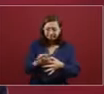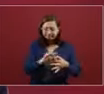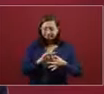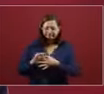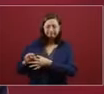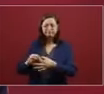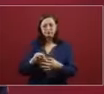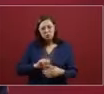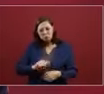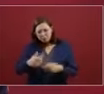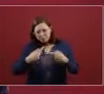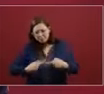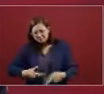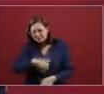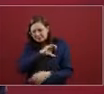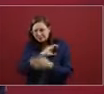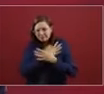al prójimo.